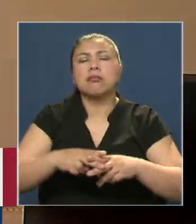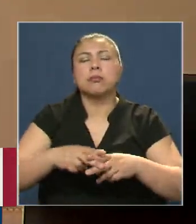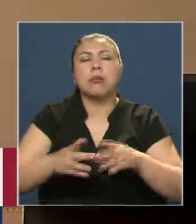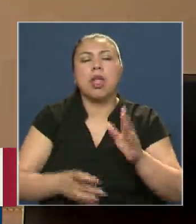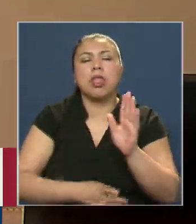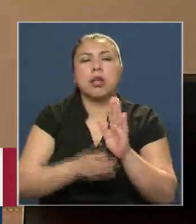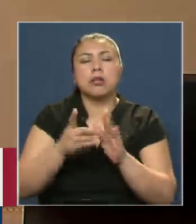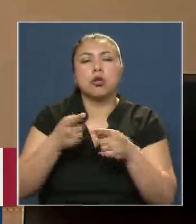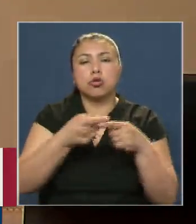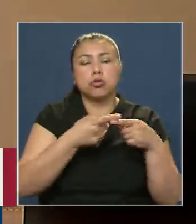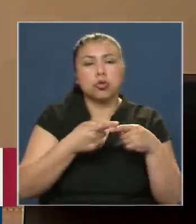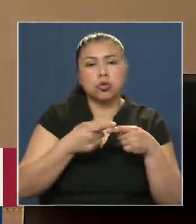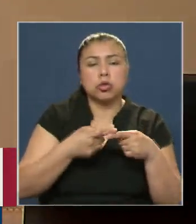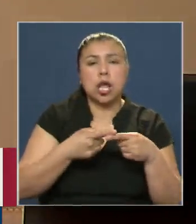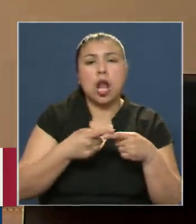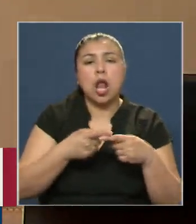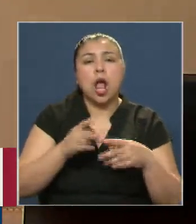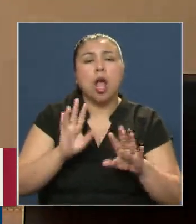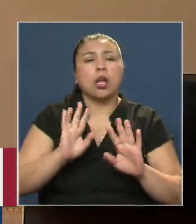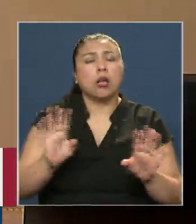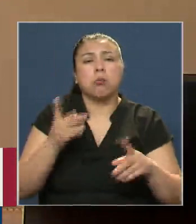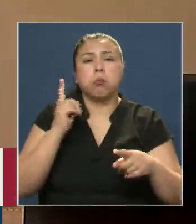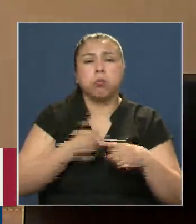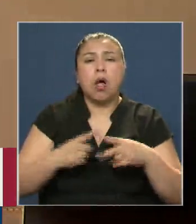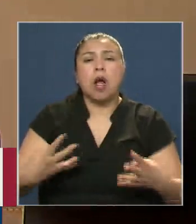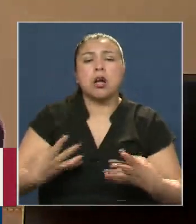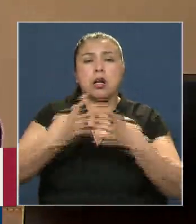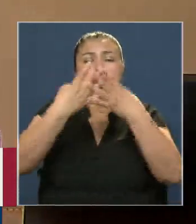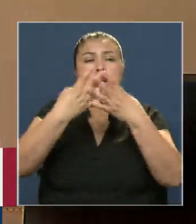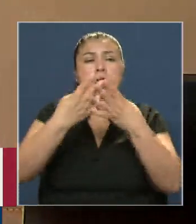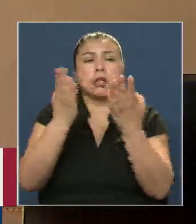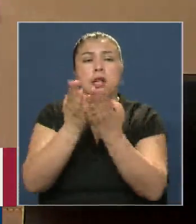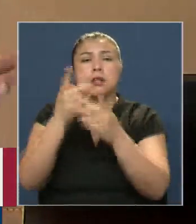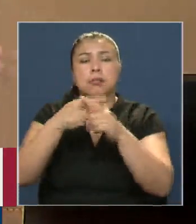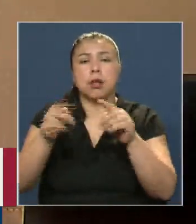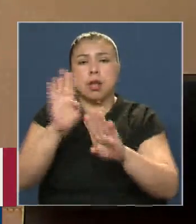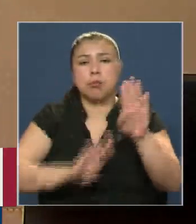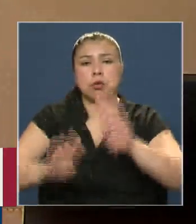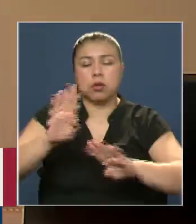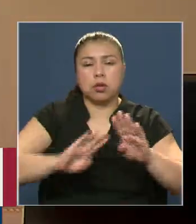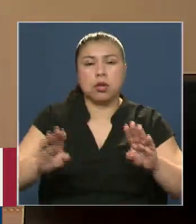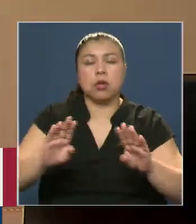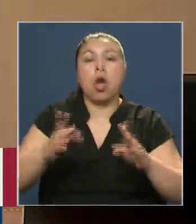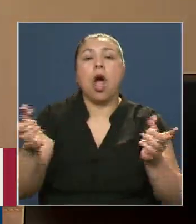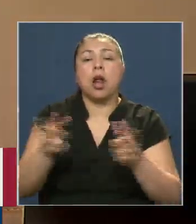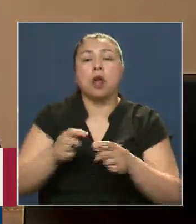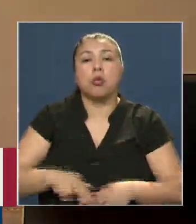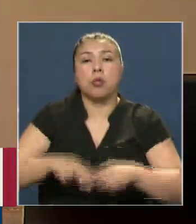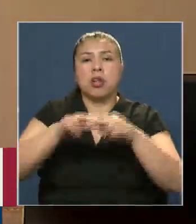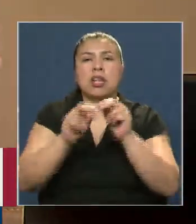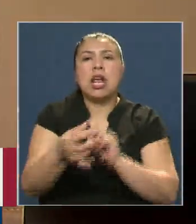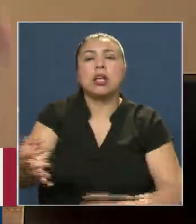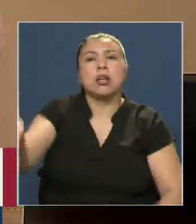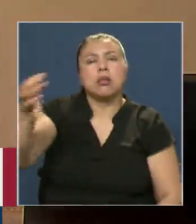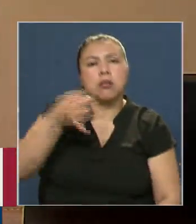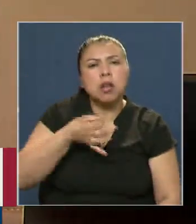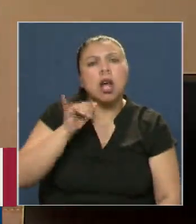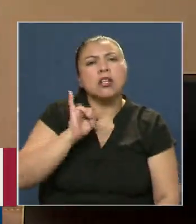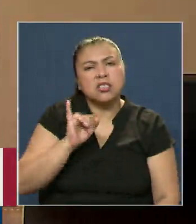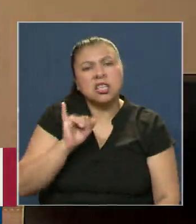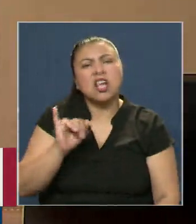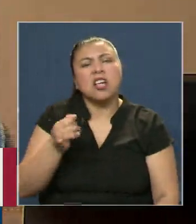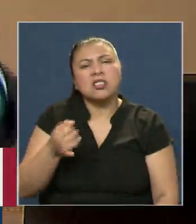que determinó mantener el nombre de Red Clase Media Protegida. Por lo tanto, a la Comisión de Hacienda que nos digan que si van a seguir excediendo